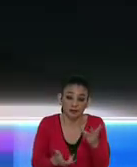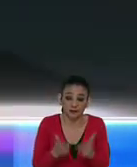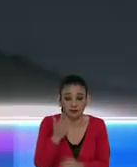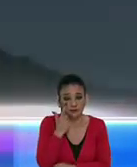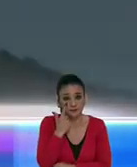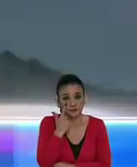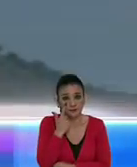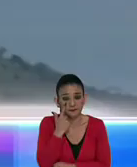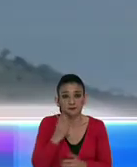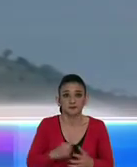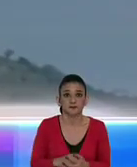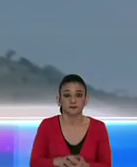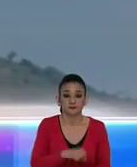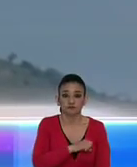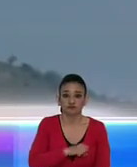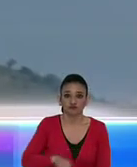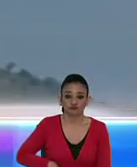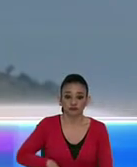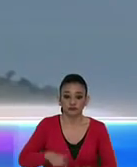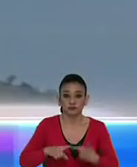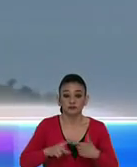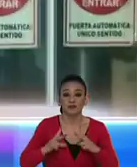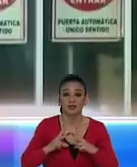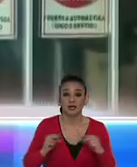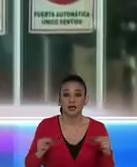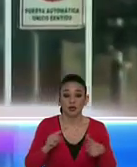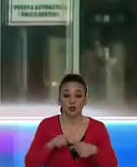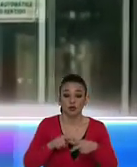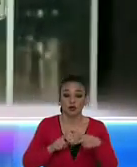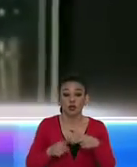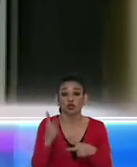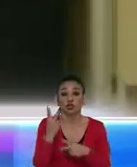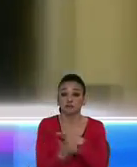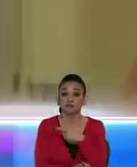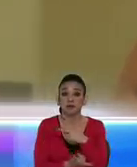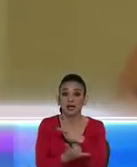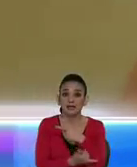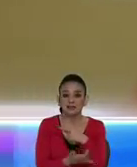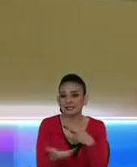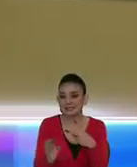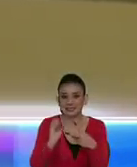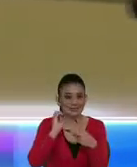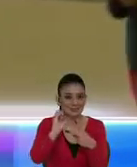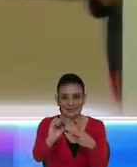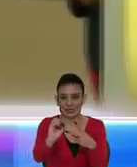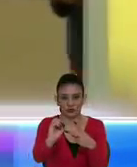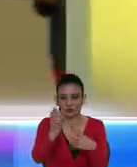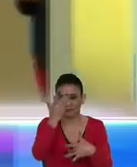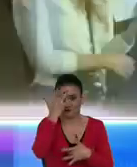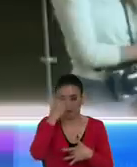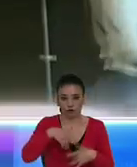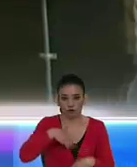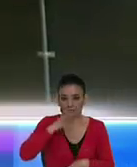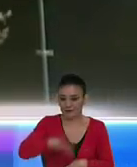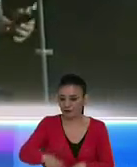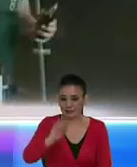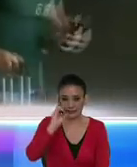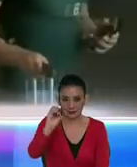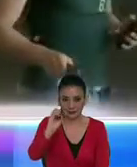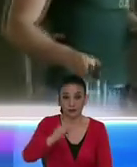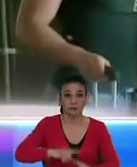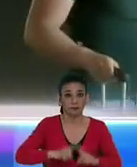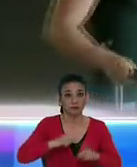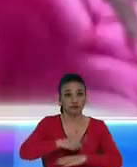El Salvador y Nicaragua son los únicos países de Centroamérica que aún no se han registrado oficialmente infectados por el virus, pero